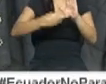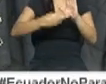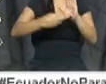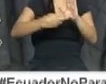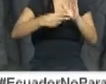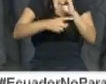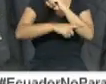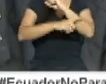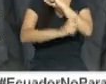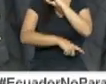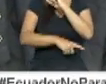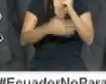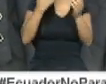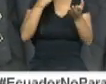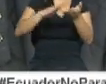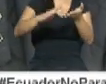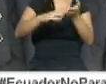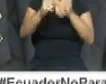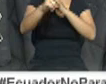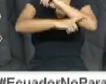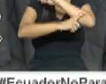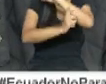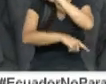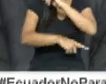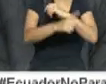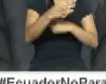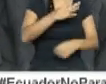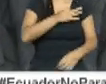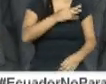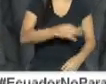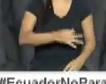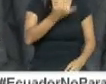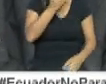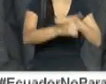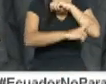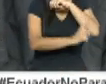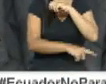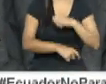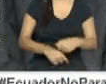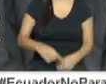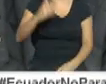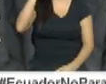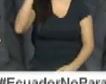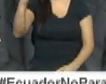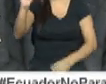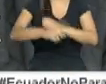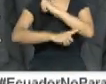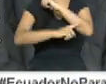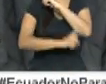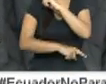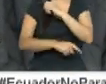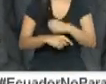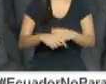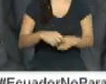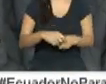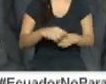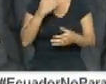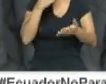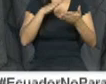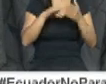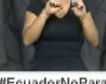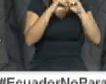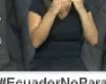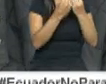llevar bien puesto el uniforme, por no saludar a su superior, por proceder incluso con relaciones con la sociedad civil, si